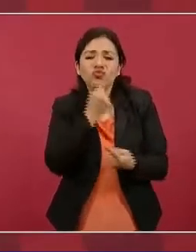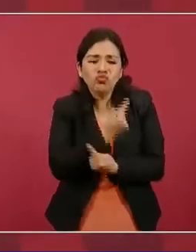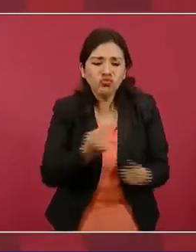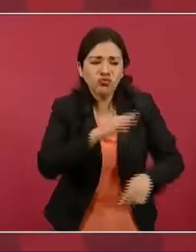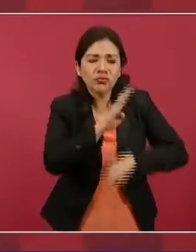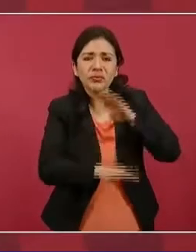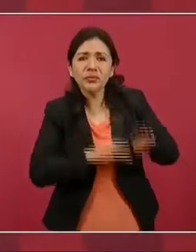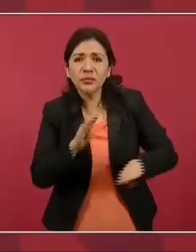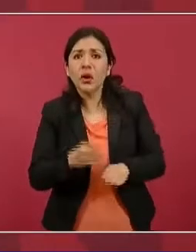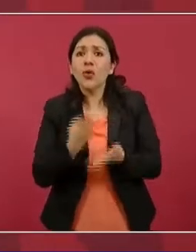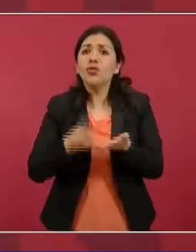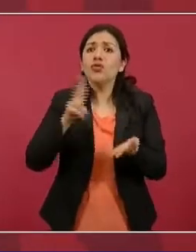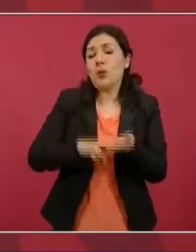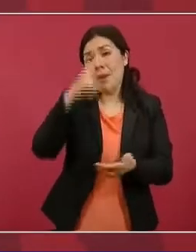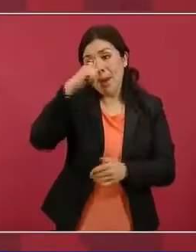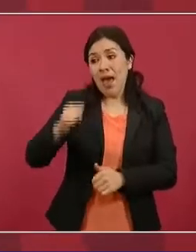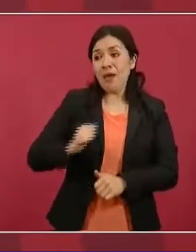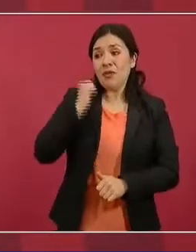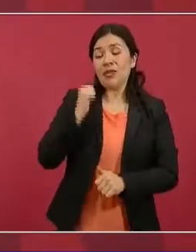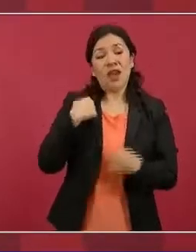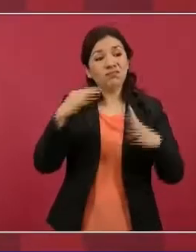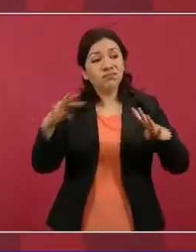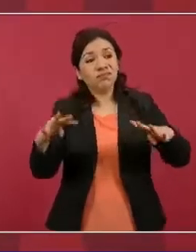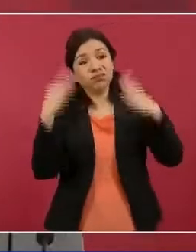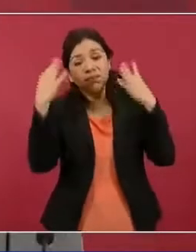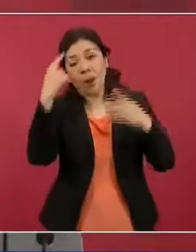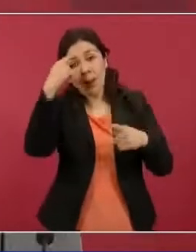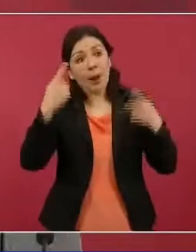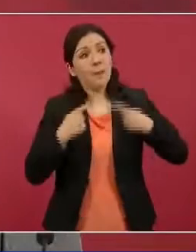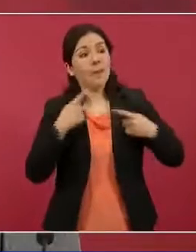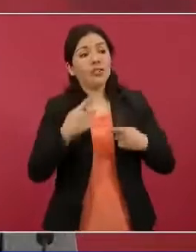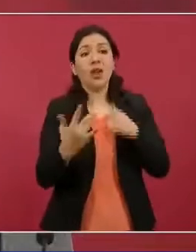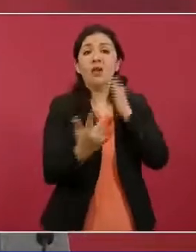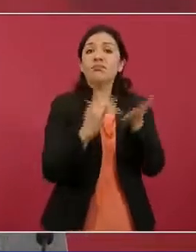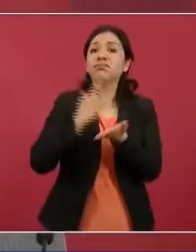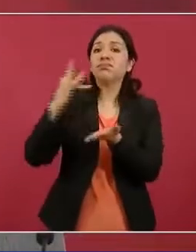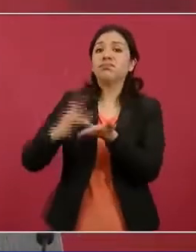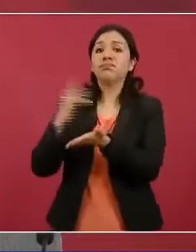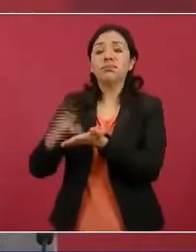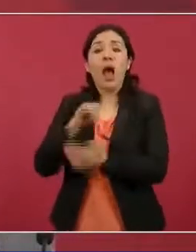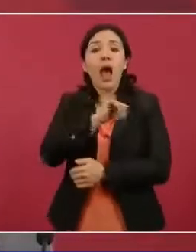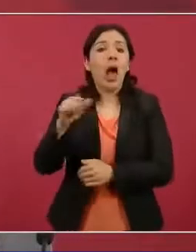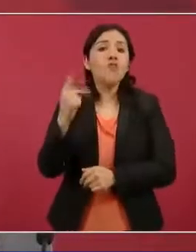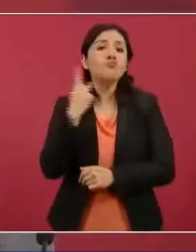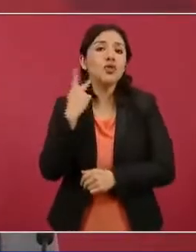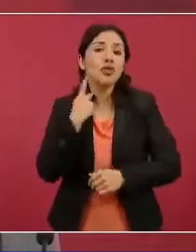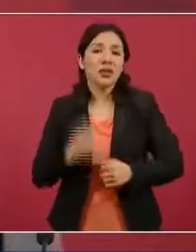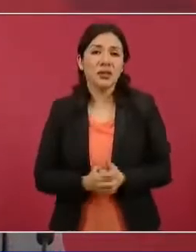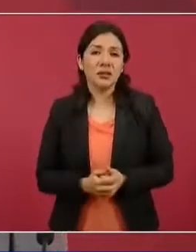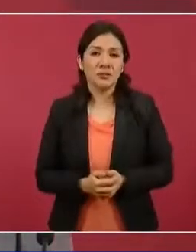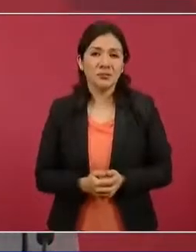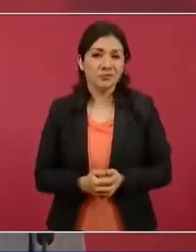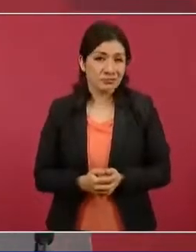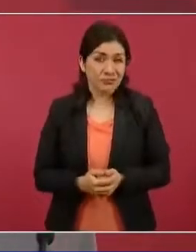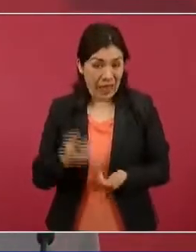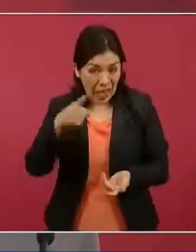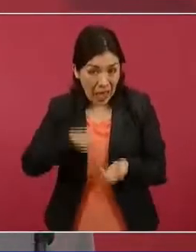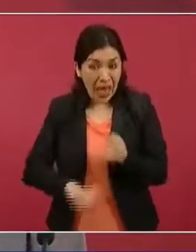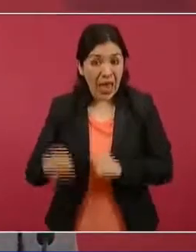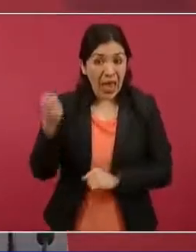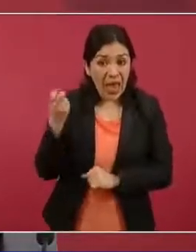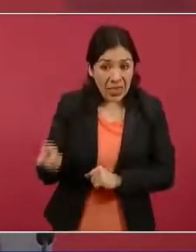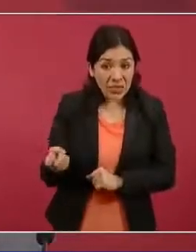con propósitos políticos, para sacar raja política. Y en esto jugaron un